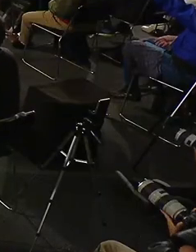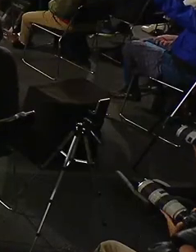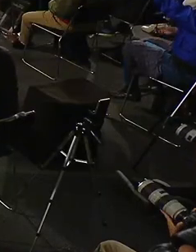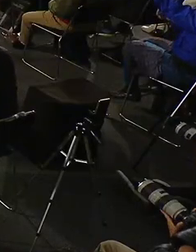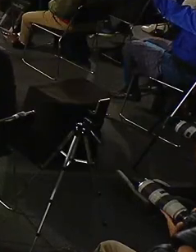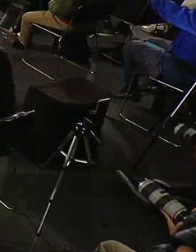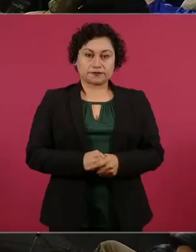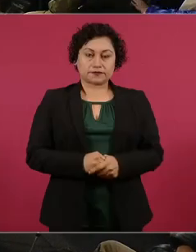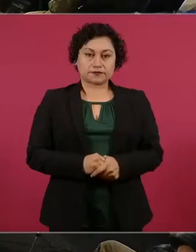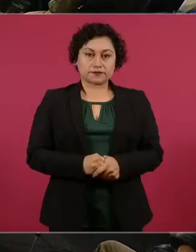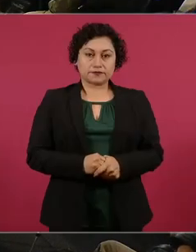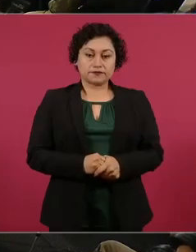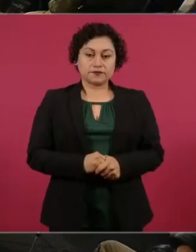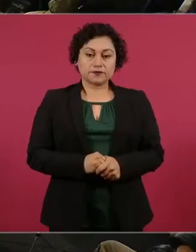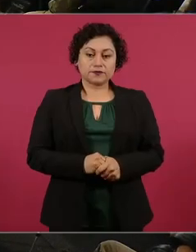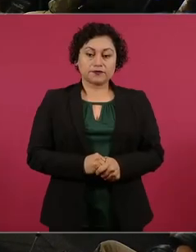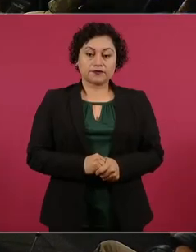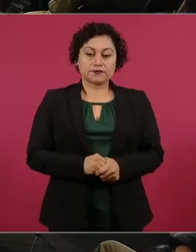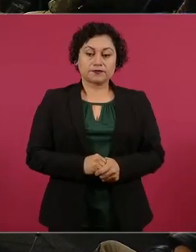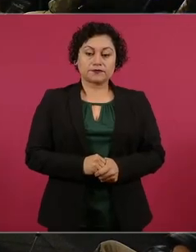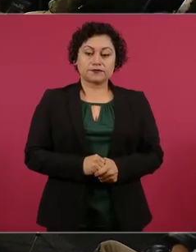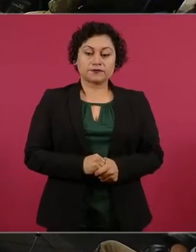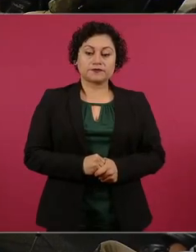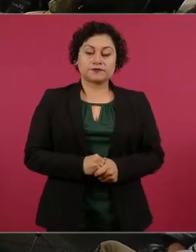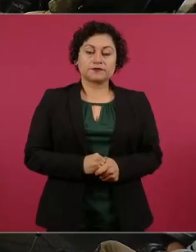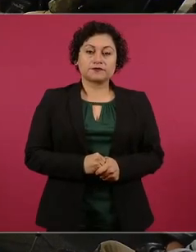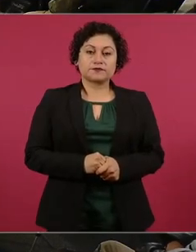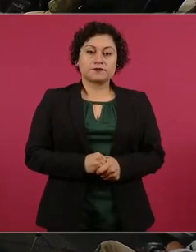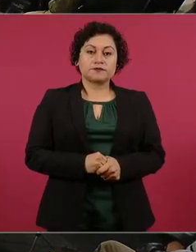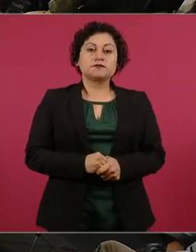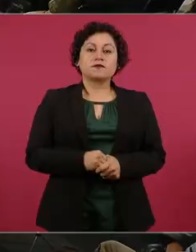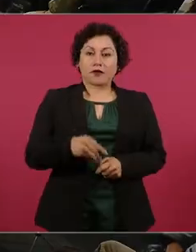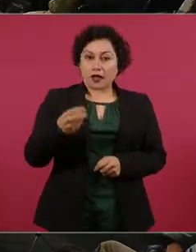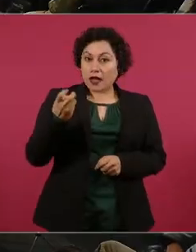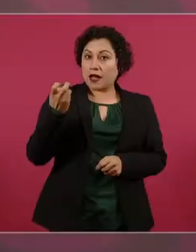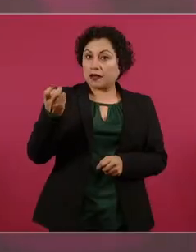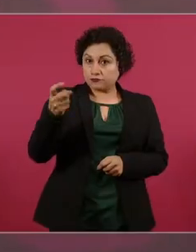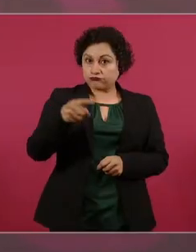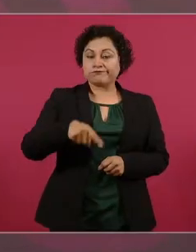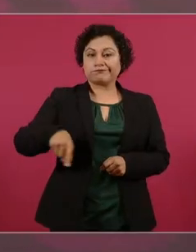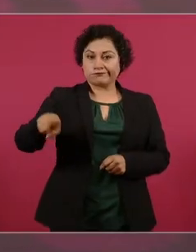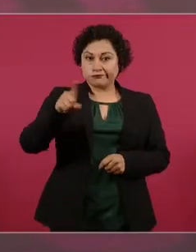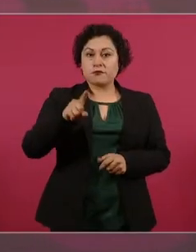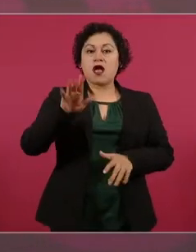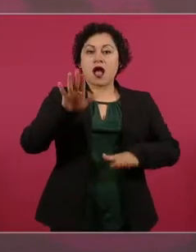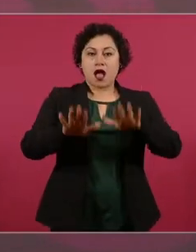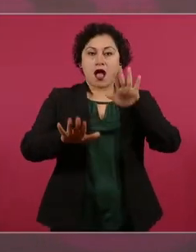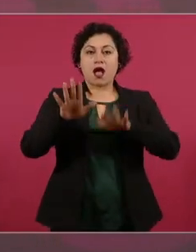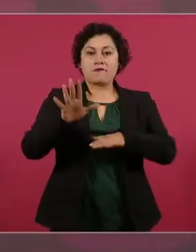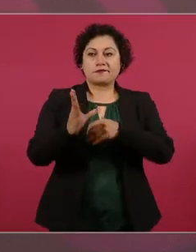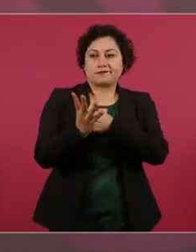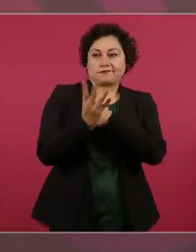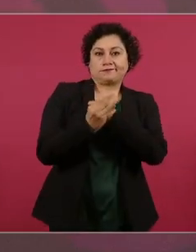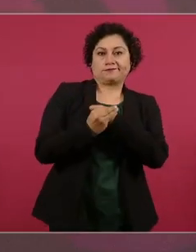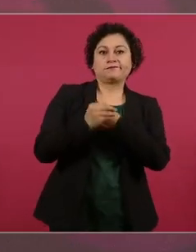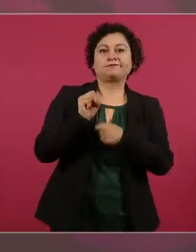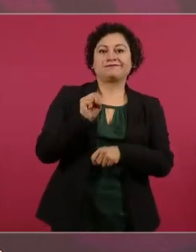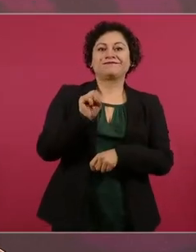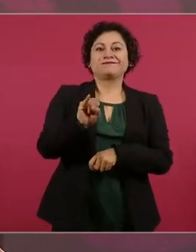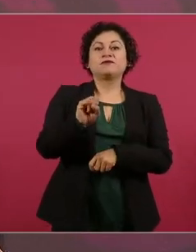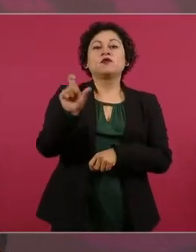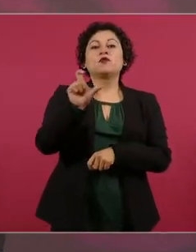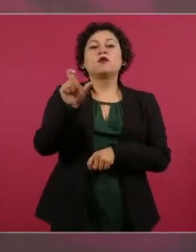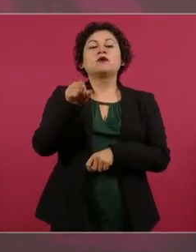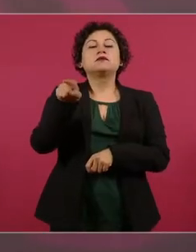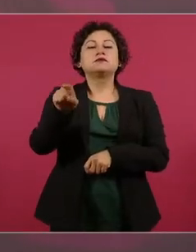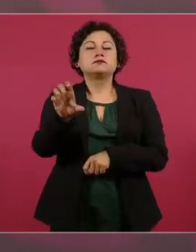bien. Era de los pocos que nos abría el espacio cuando tenía su programa de radio, creo que en